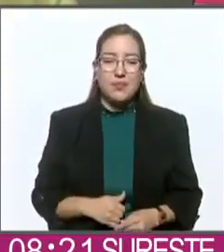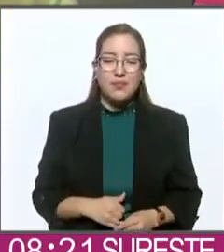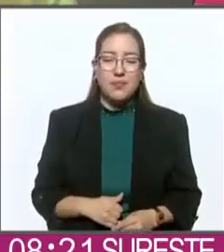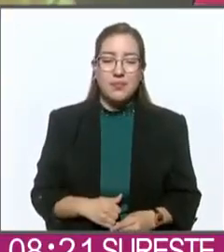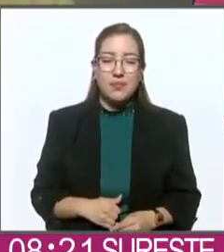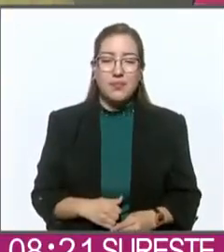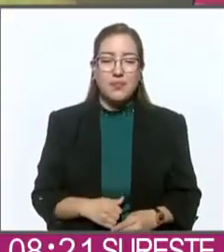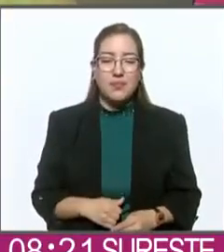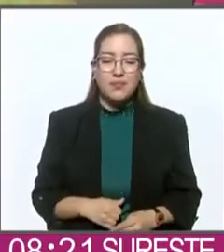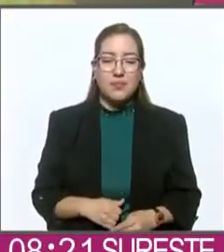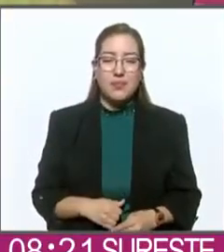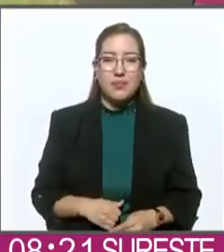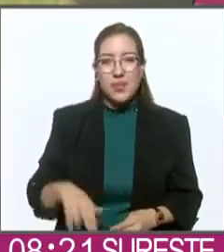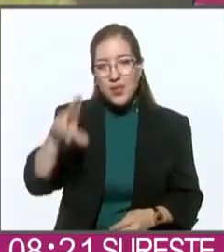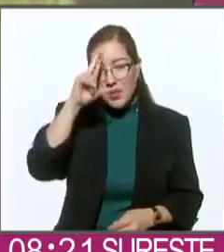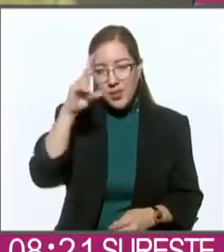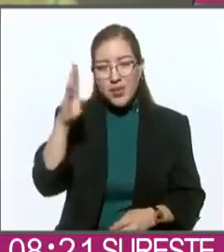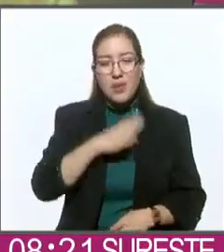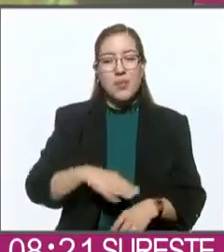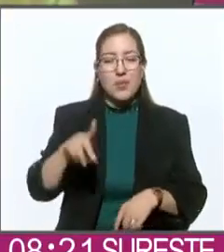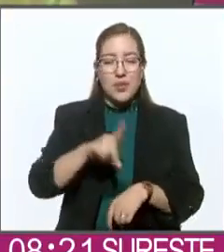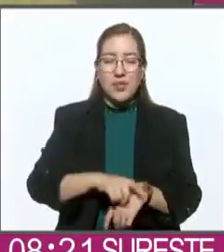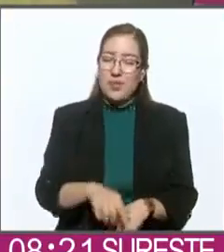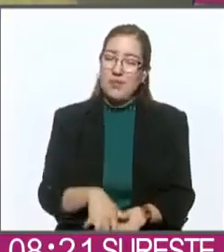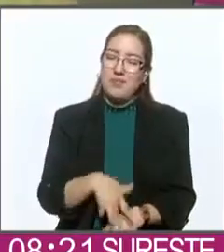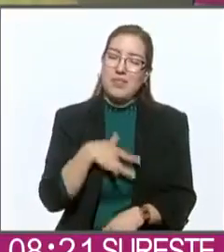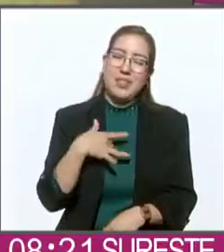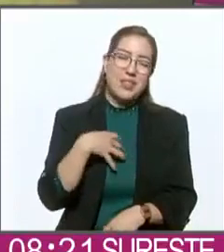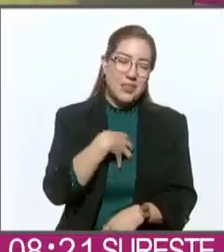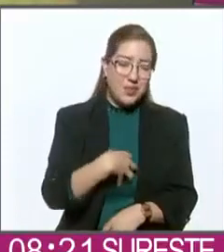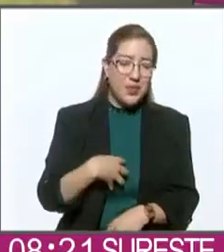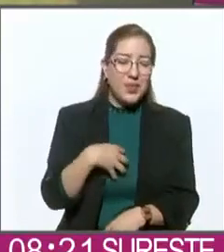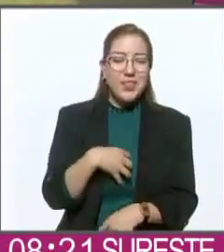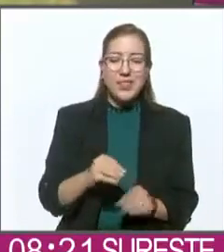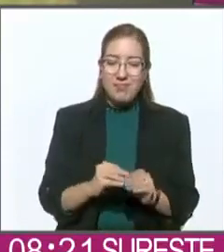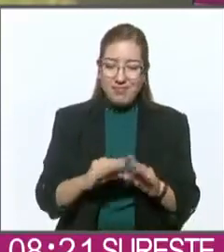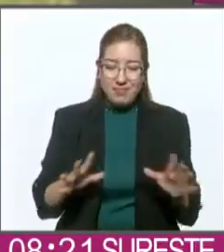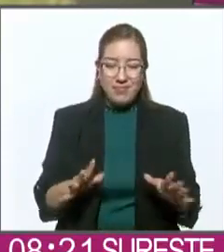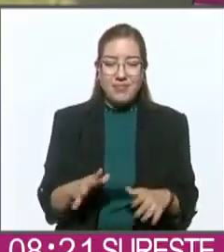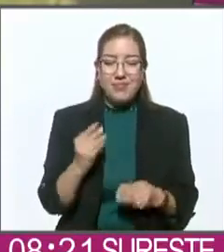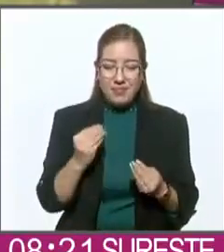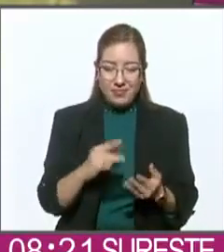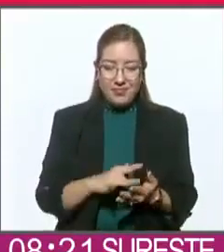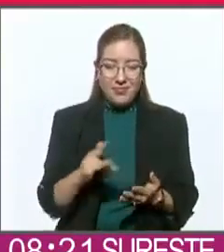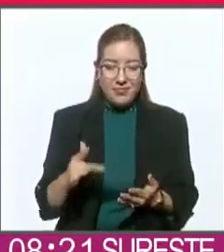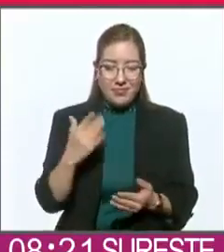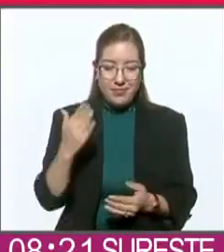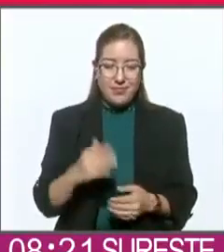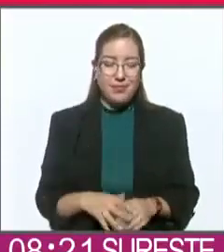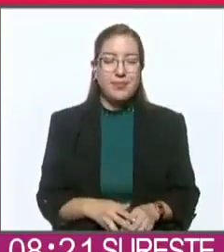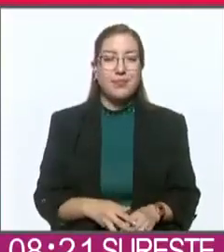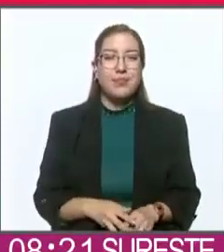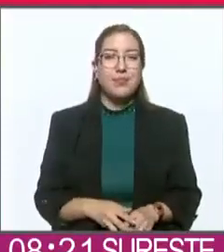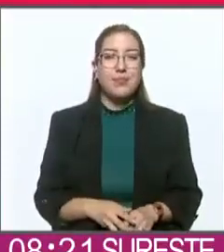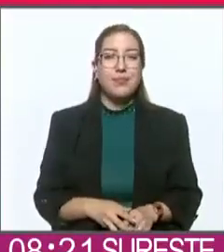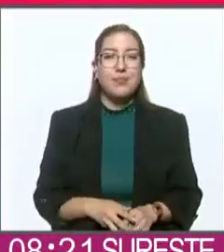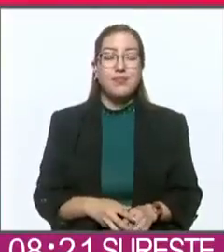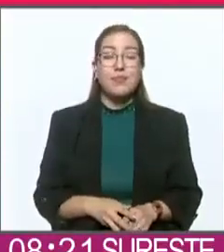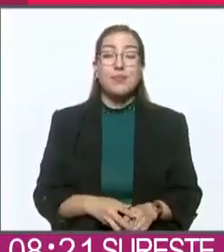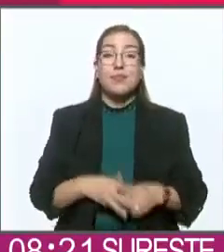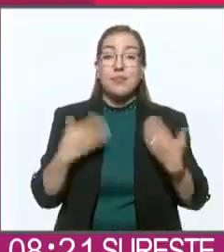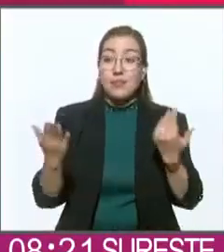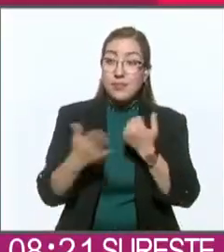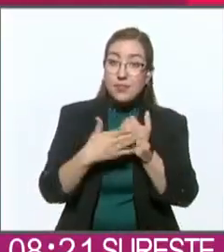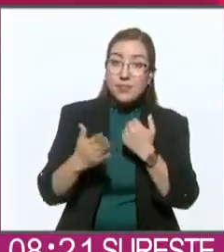Hola, Lupita, muy buenos días. Estamos muy contentos, efectivamente. Muchas gracias. Senadora, vienen retos por delante,